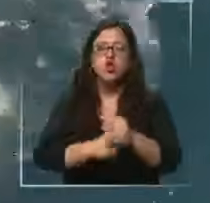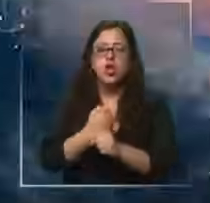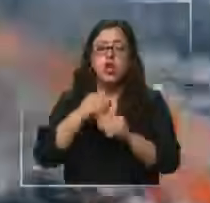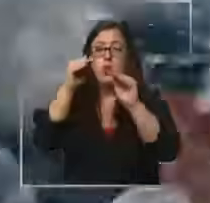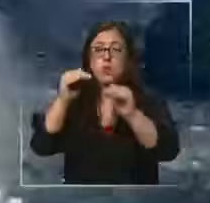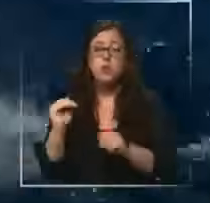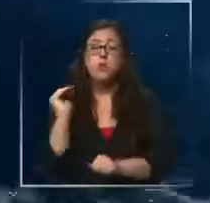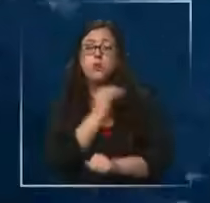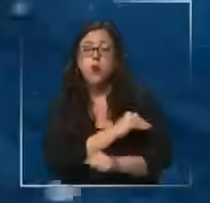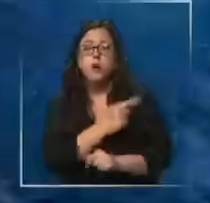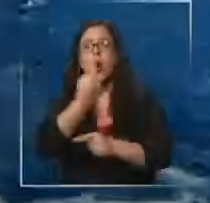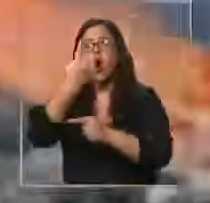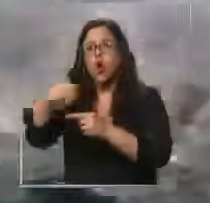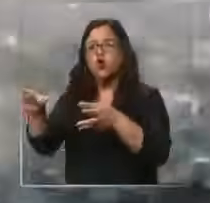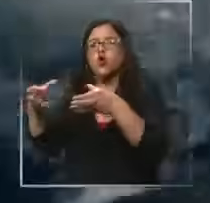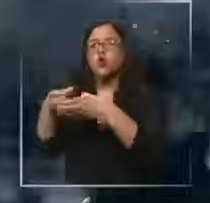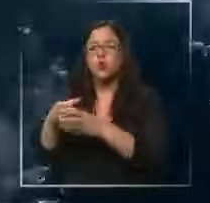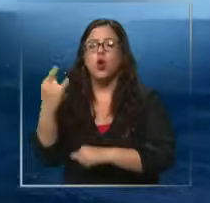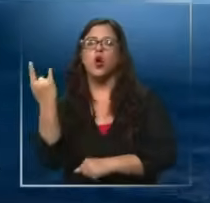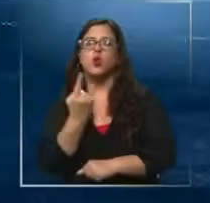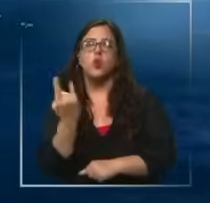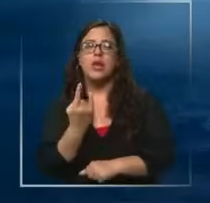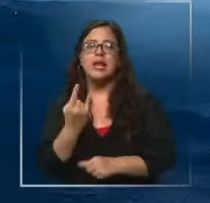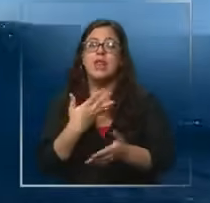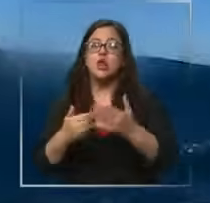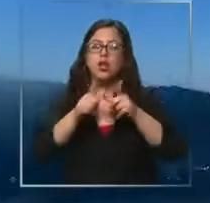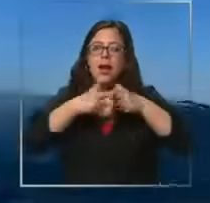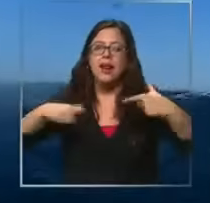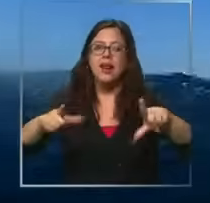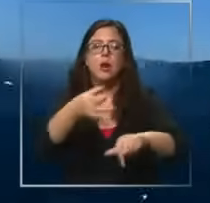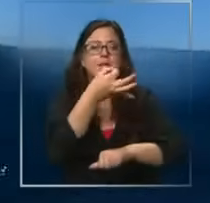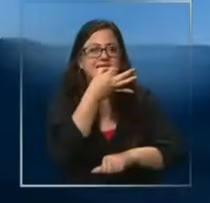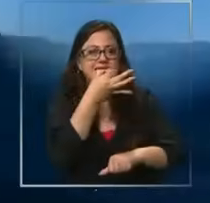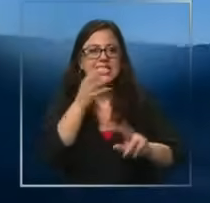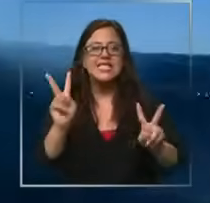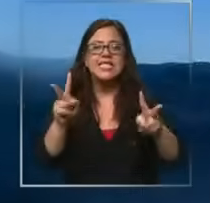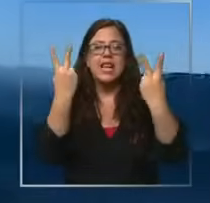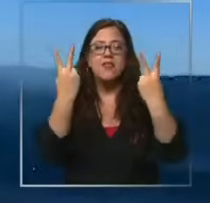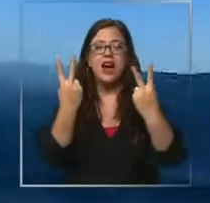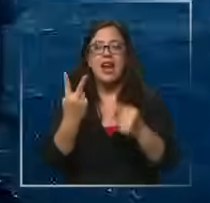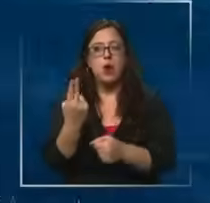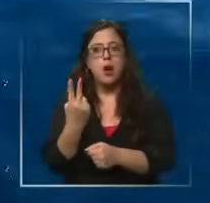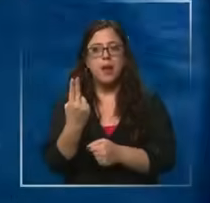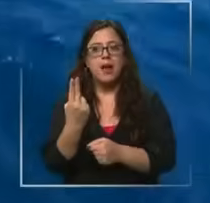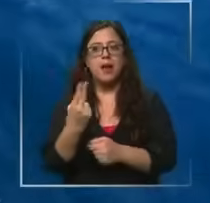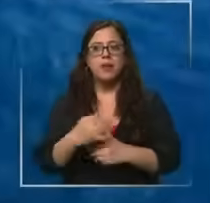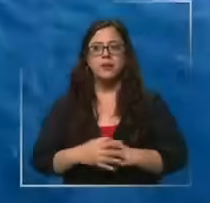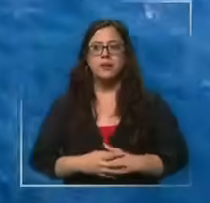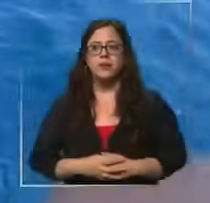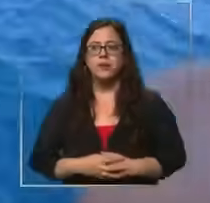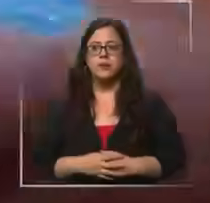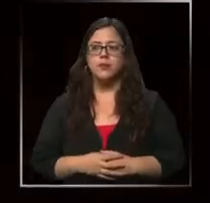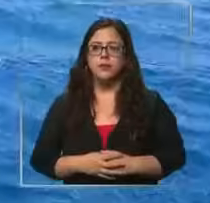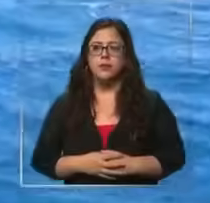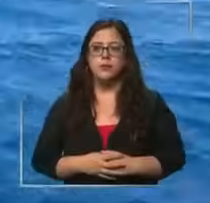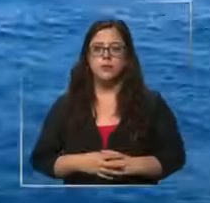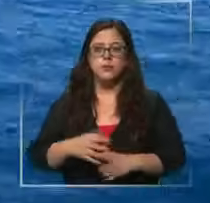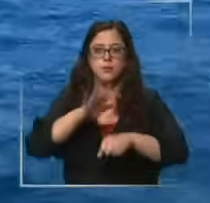misma rapidez actuó otro equipo de emergencia en Laguna Verde para salvar a una pareja.